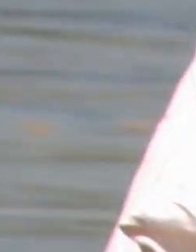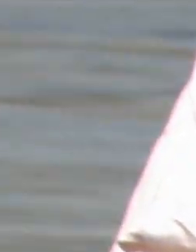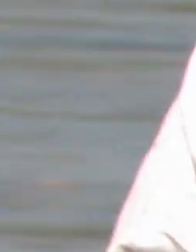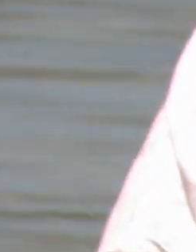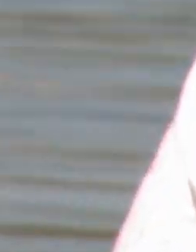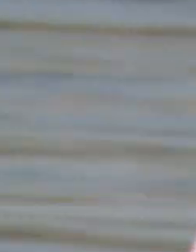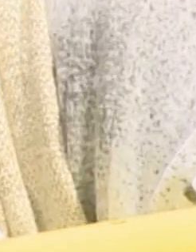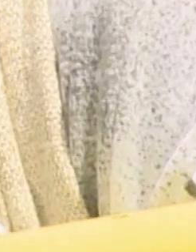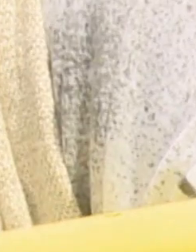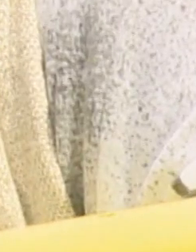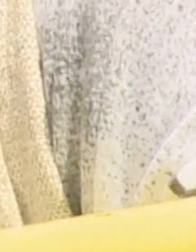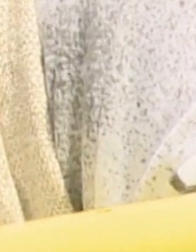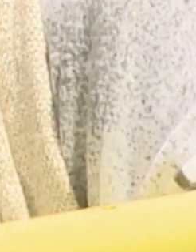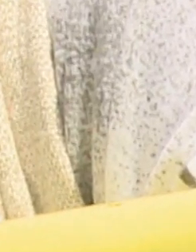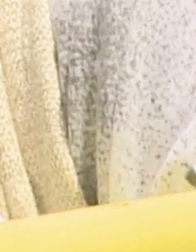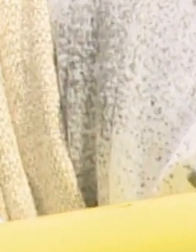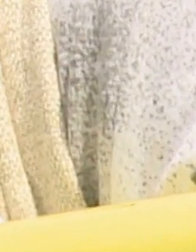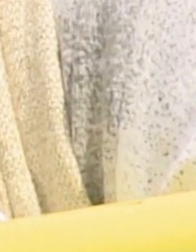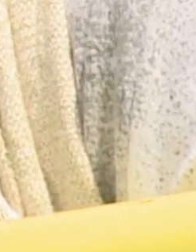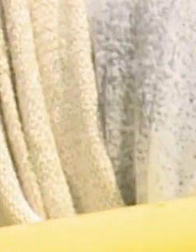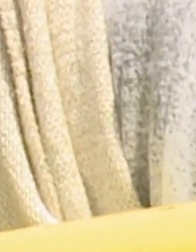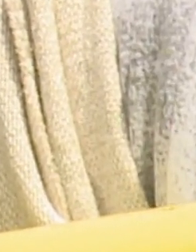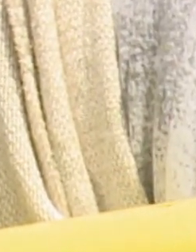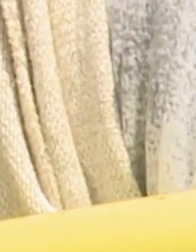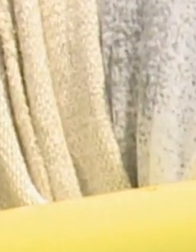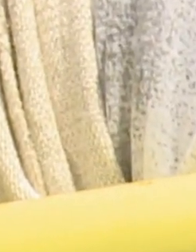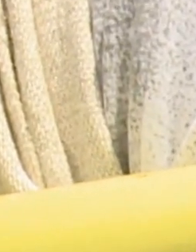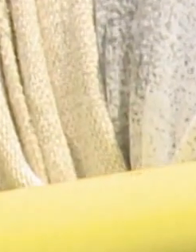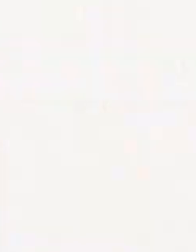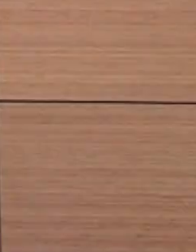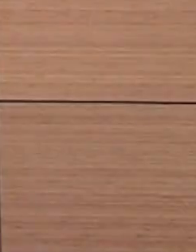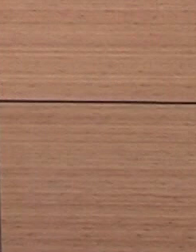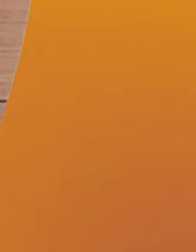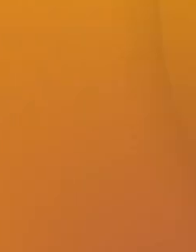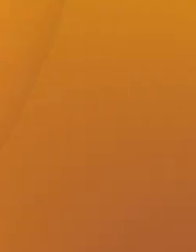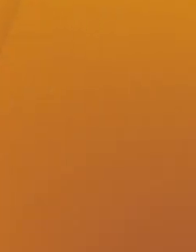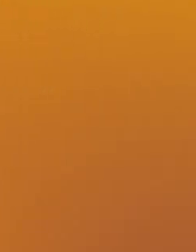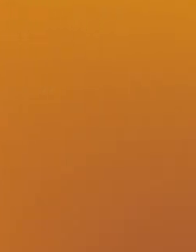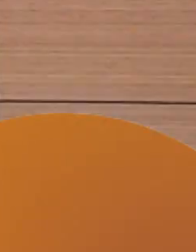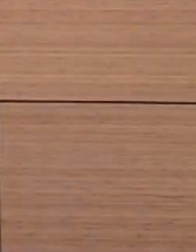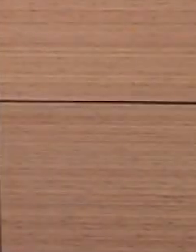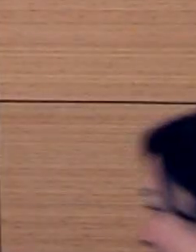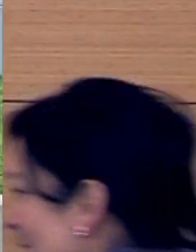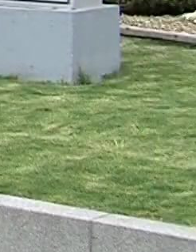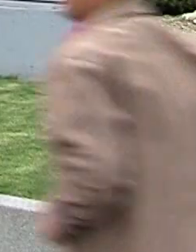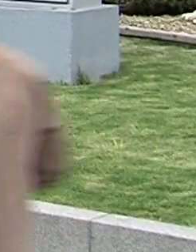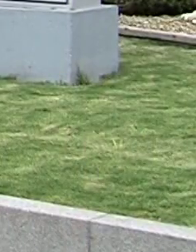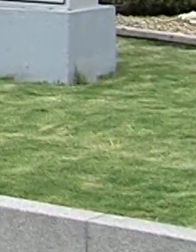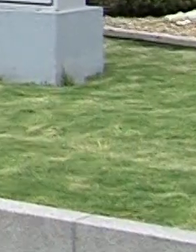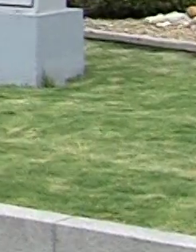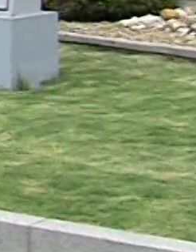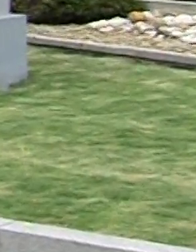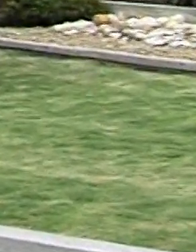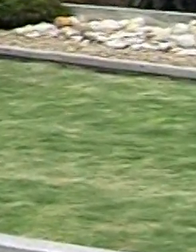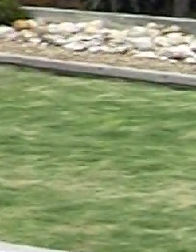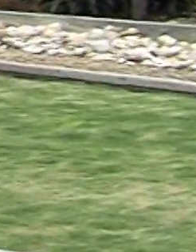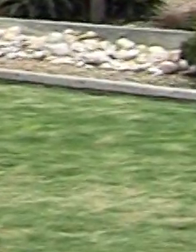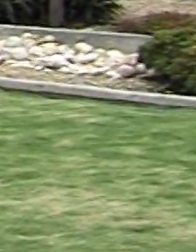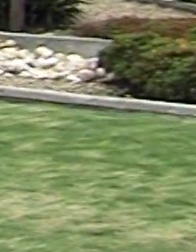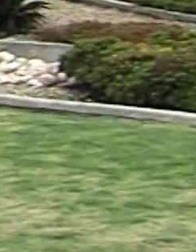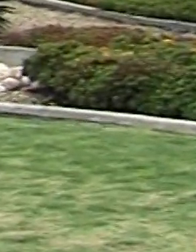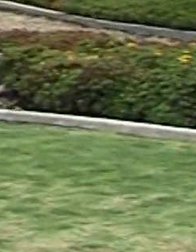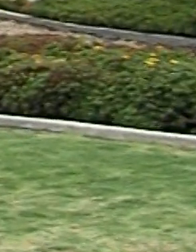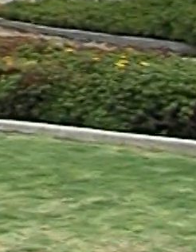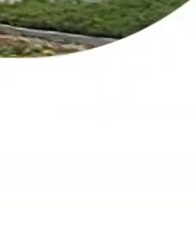Ley de Víctimas y Restitución de Tierras en los próximos años. Colombia tiene control. Lunes, 9